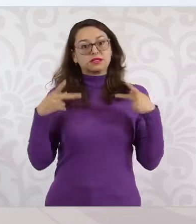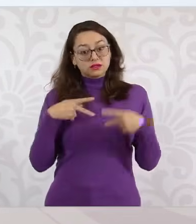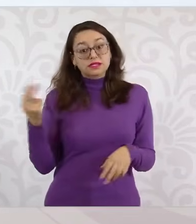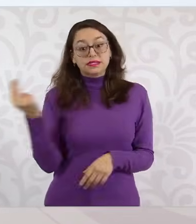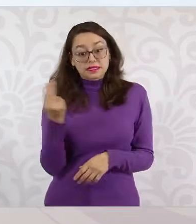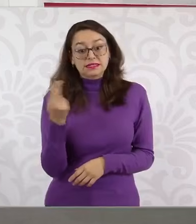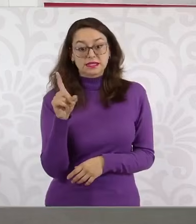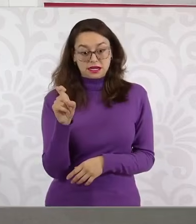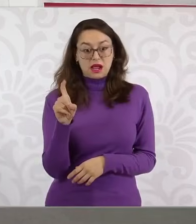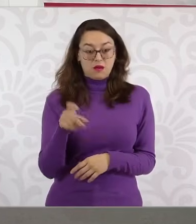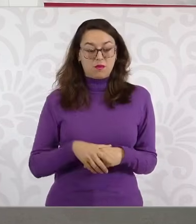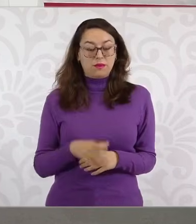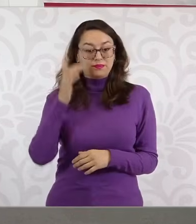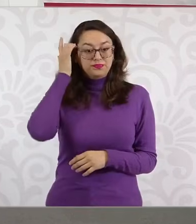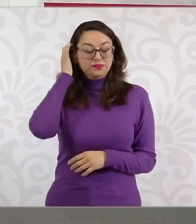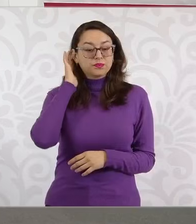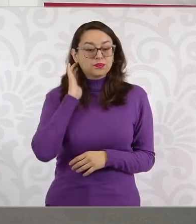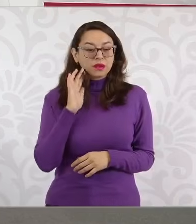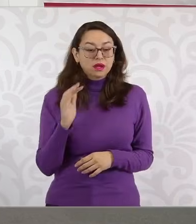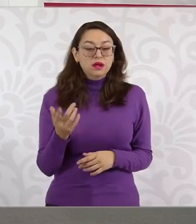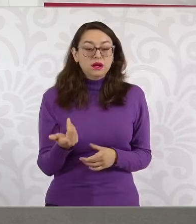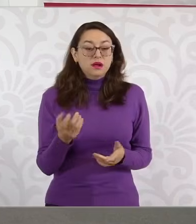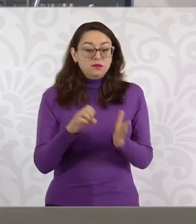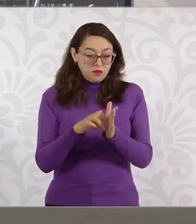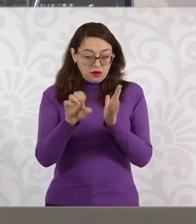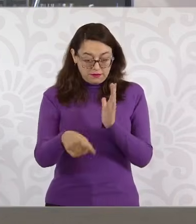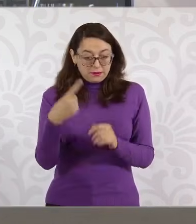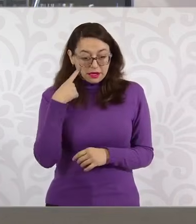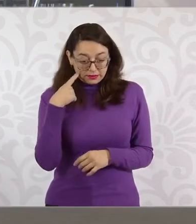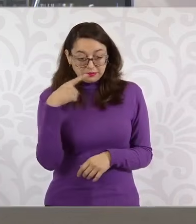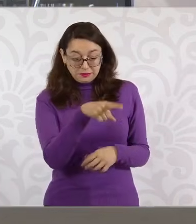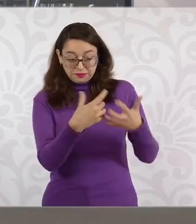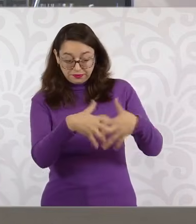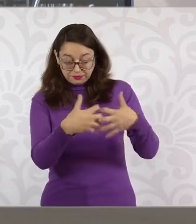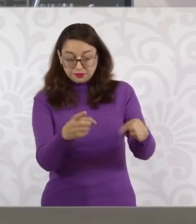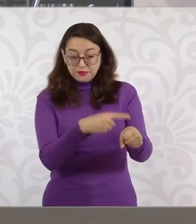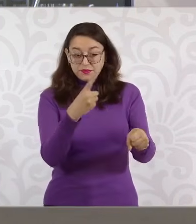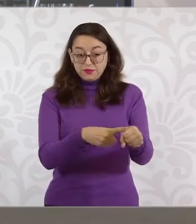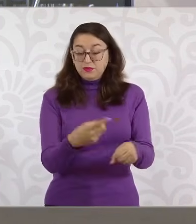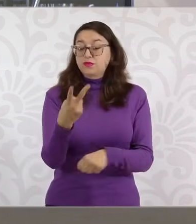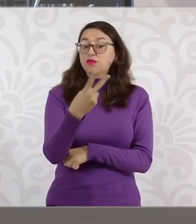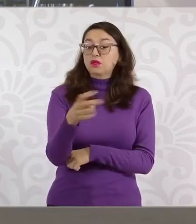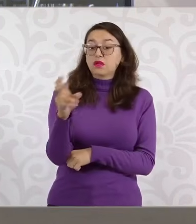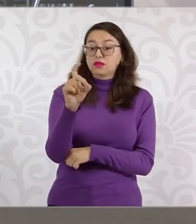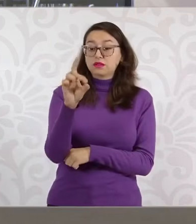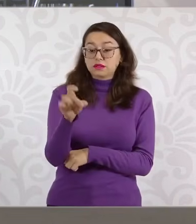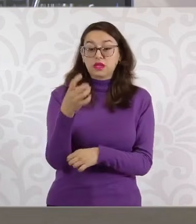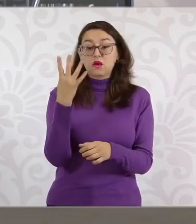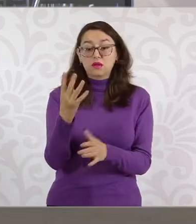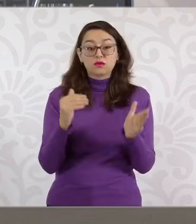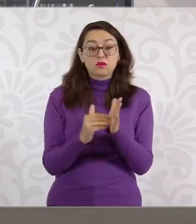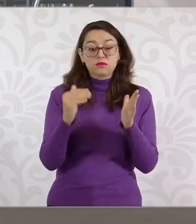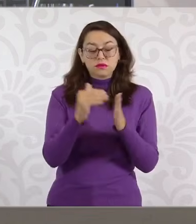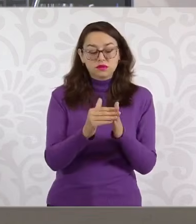lo necesita. Aquí hay un adeudo presuntivo, por ejemplo, fíjense ustedes, solo de esta empresa, de 234 millones. Debo